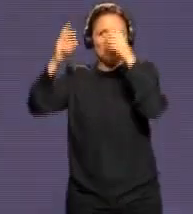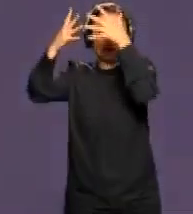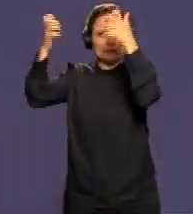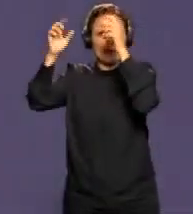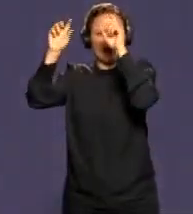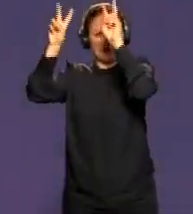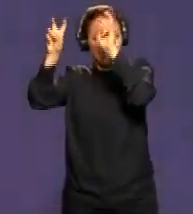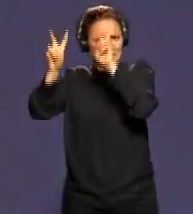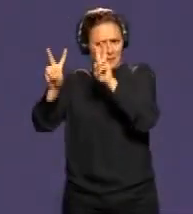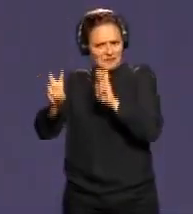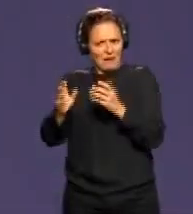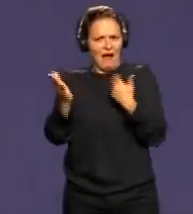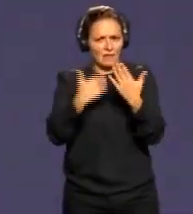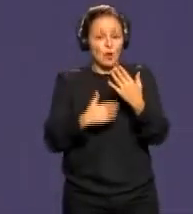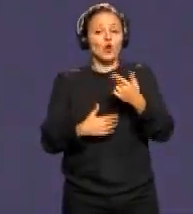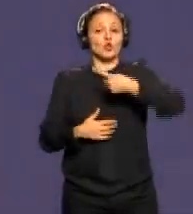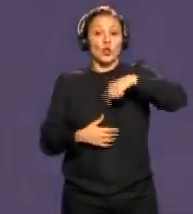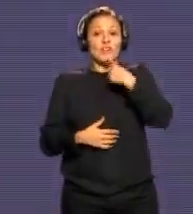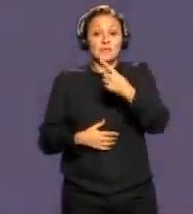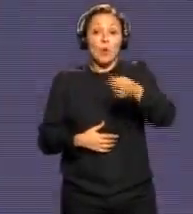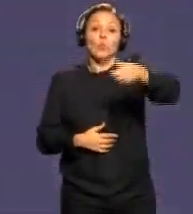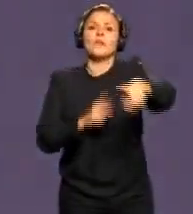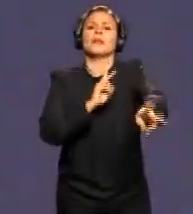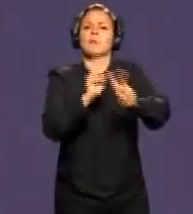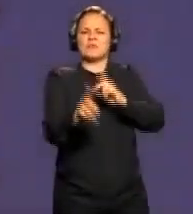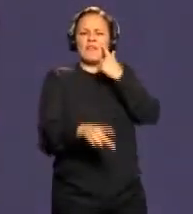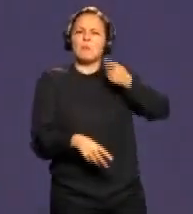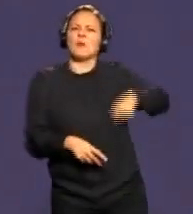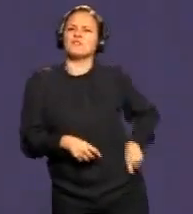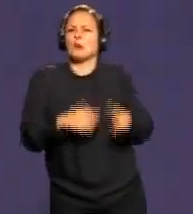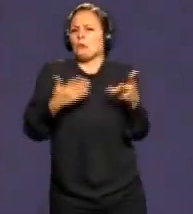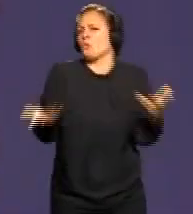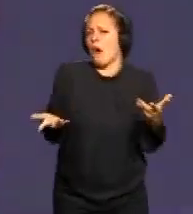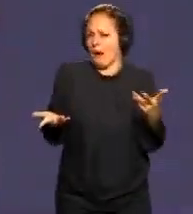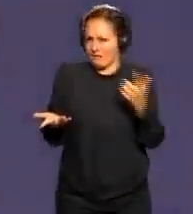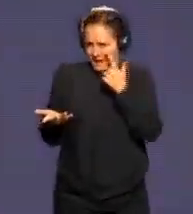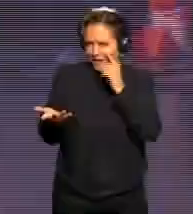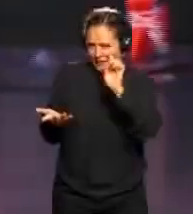Nosotros decimos y ustedes contestan. Vamos a ver lo atento que han estado.